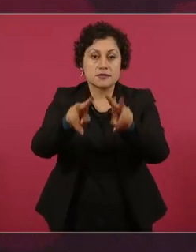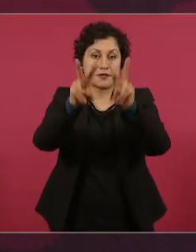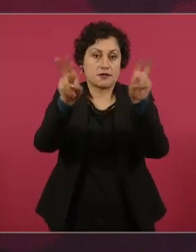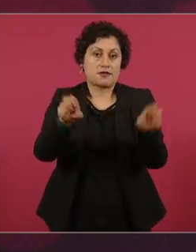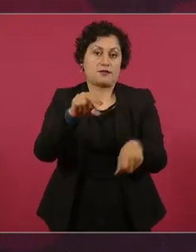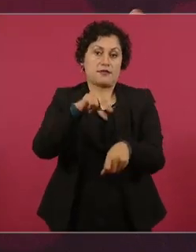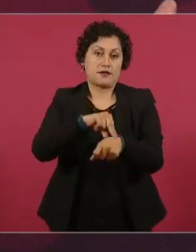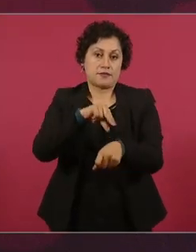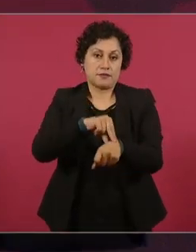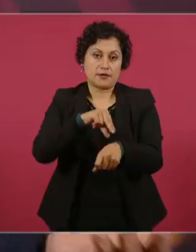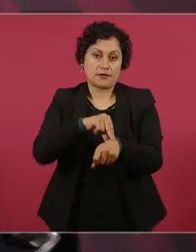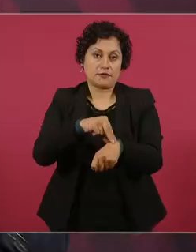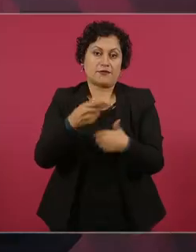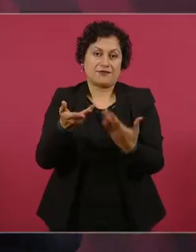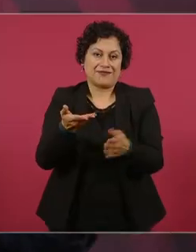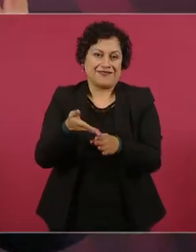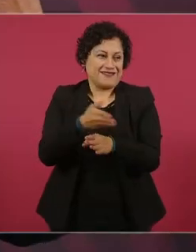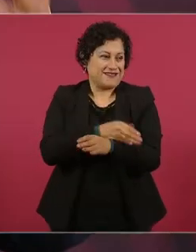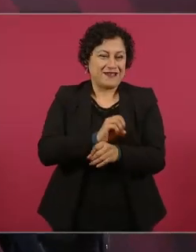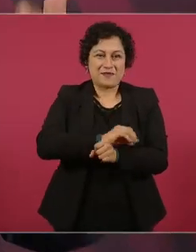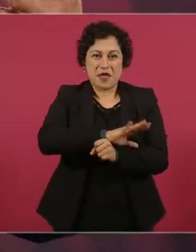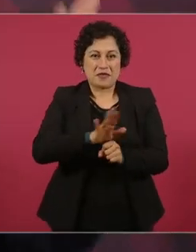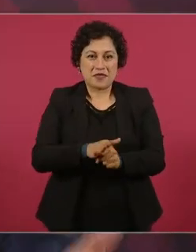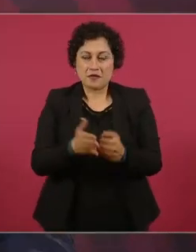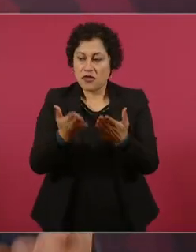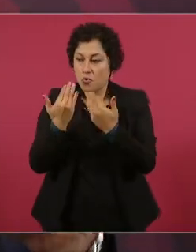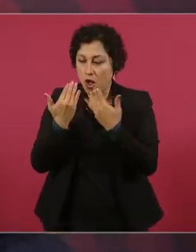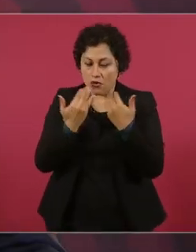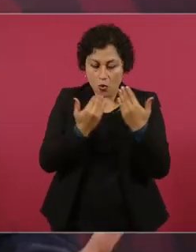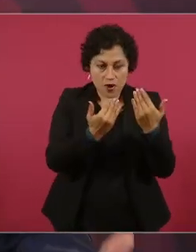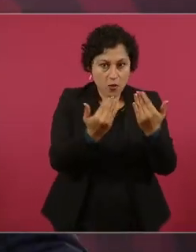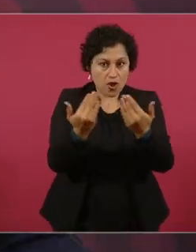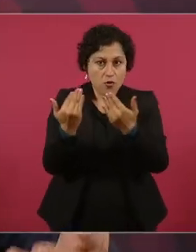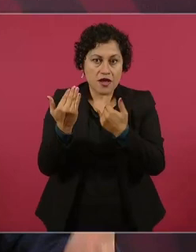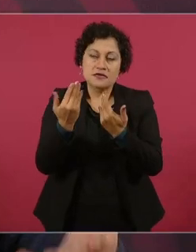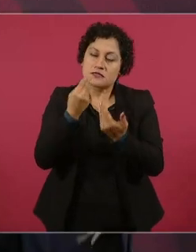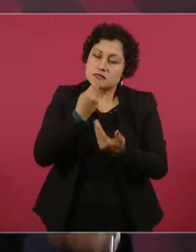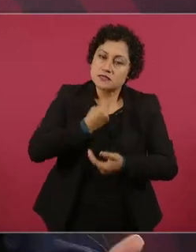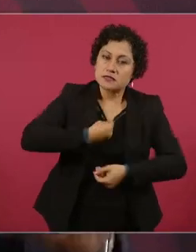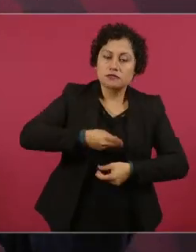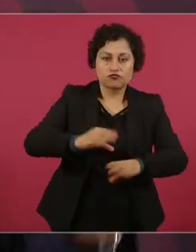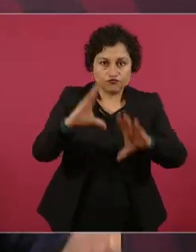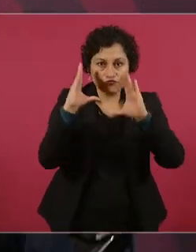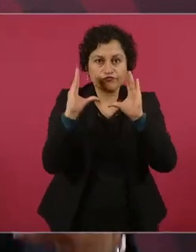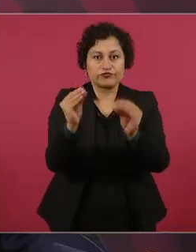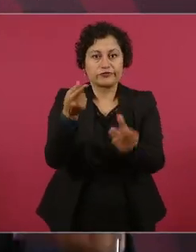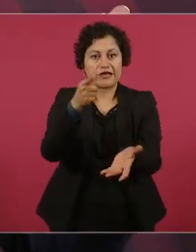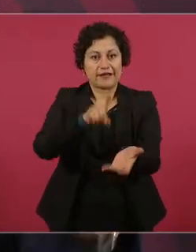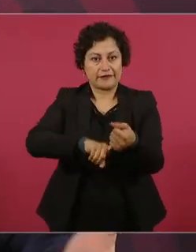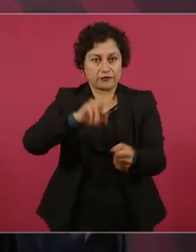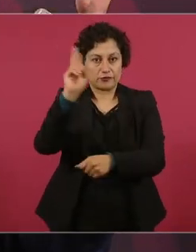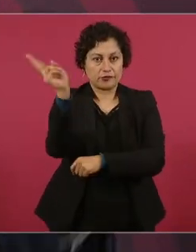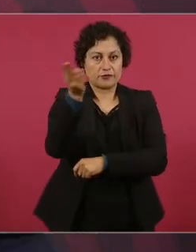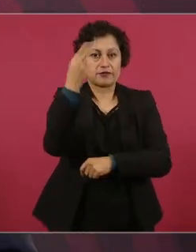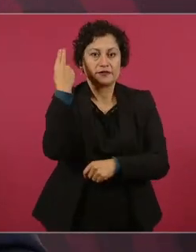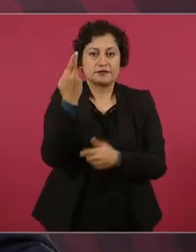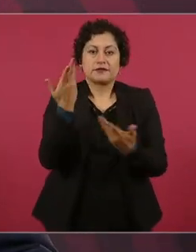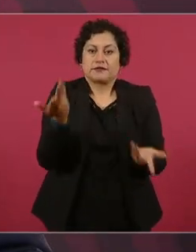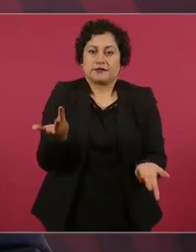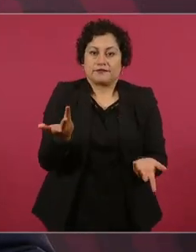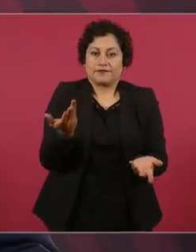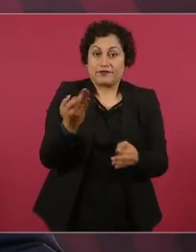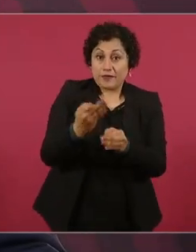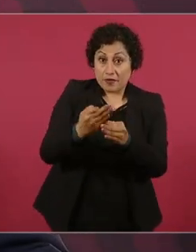No teníamos especialistas, todavía no tenemos los médicos generales que requiere el país,